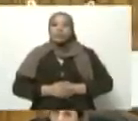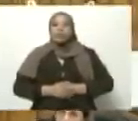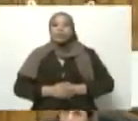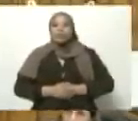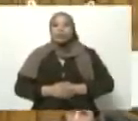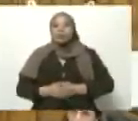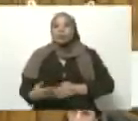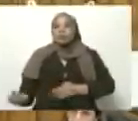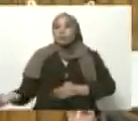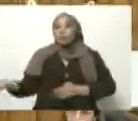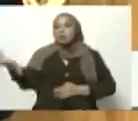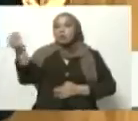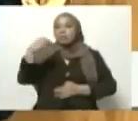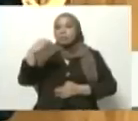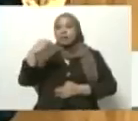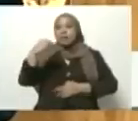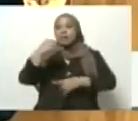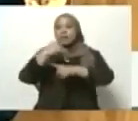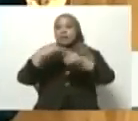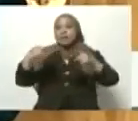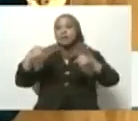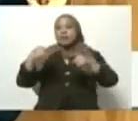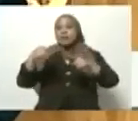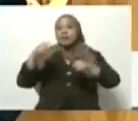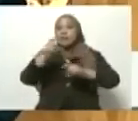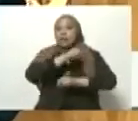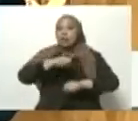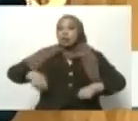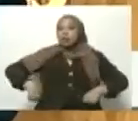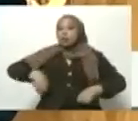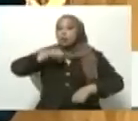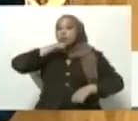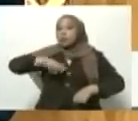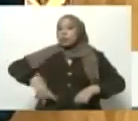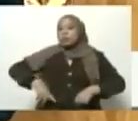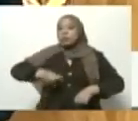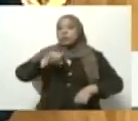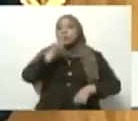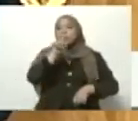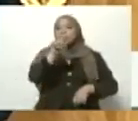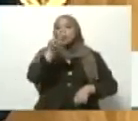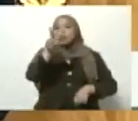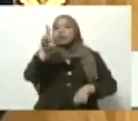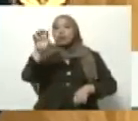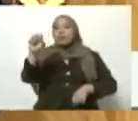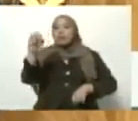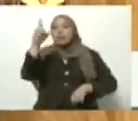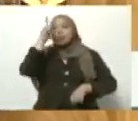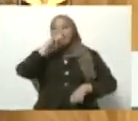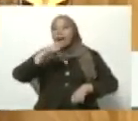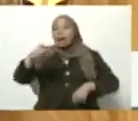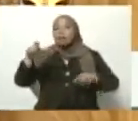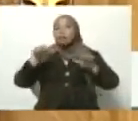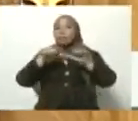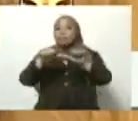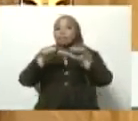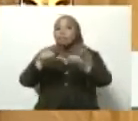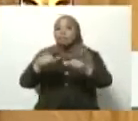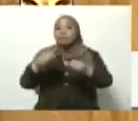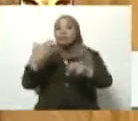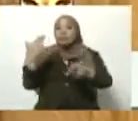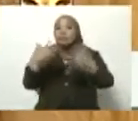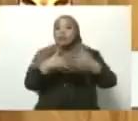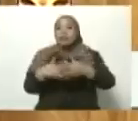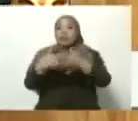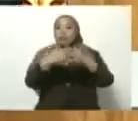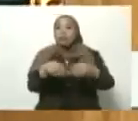Más que Cipriano Castro, más que en los últimos 120 años hemos sufrido en los últimos 4 años y la amenaza sigue presente. Para